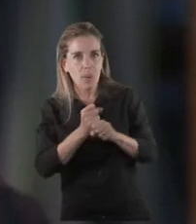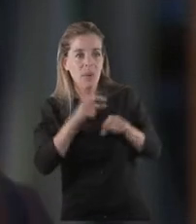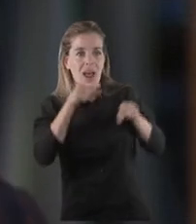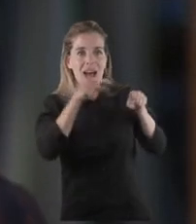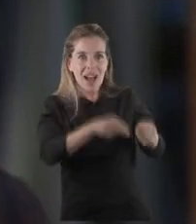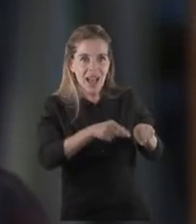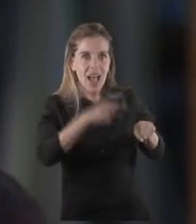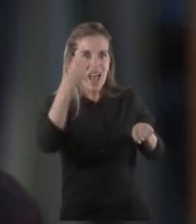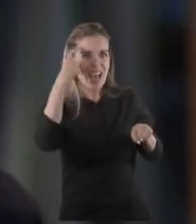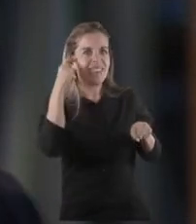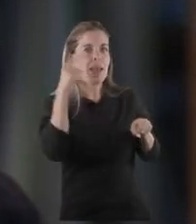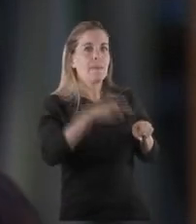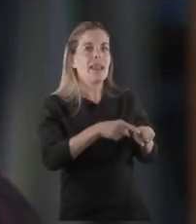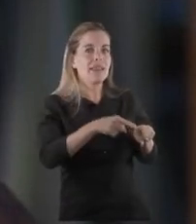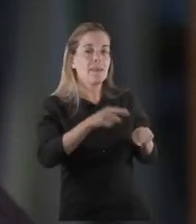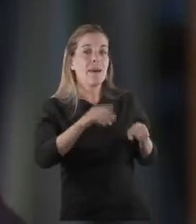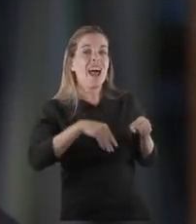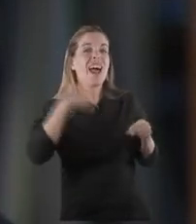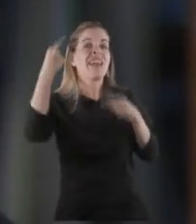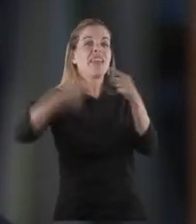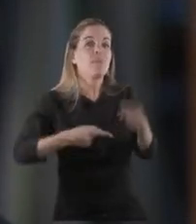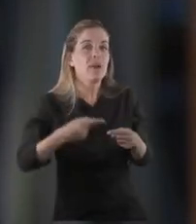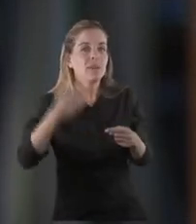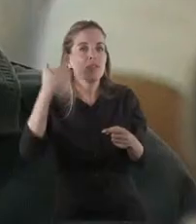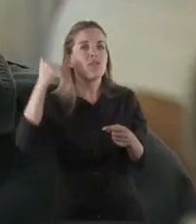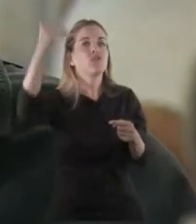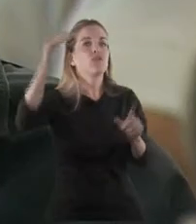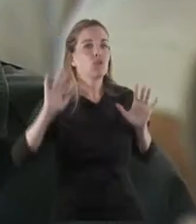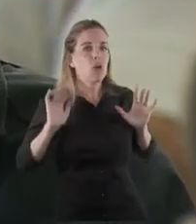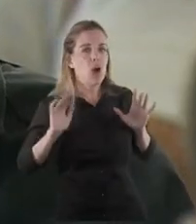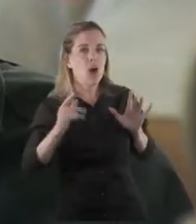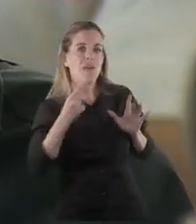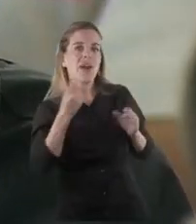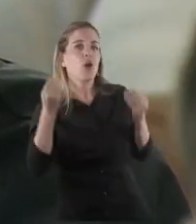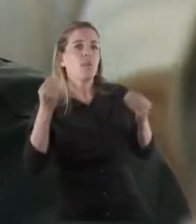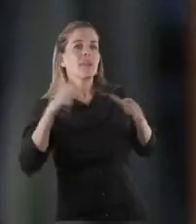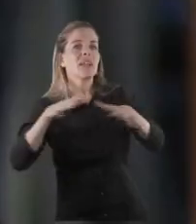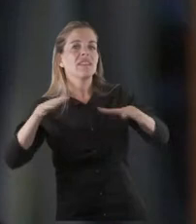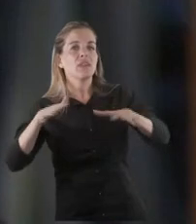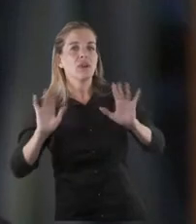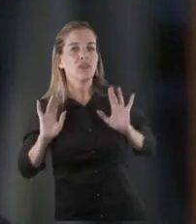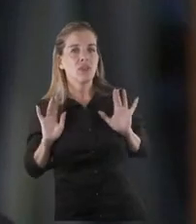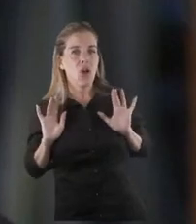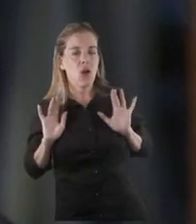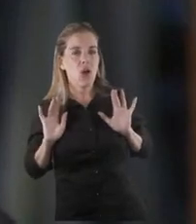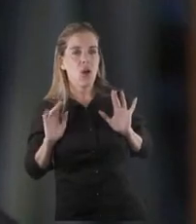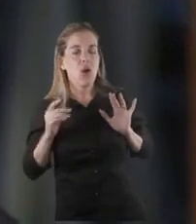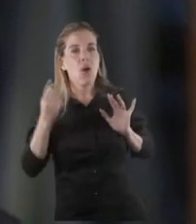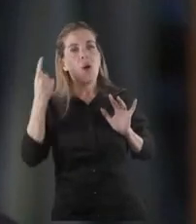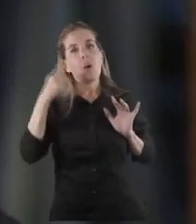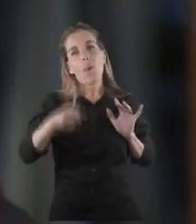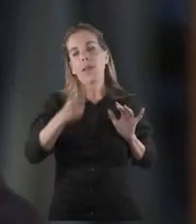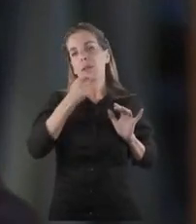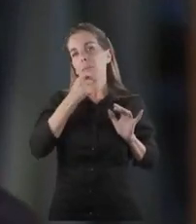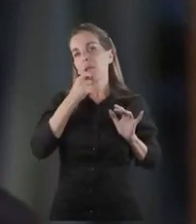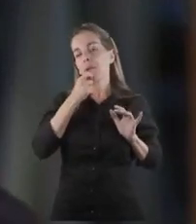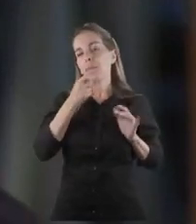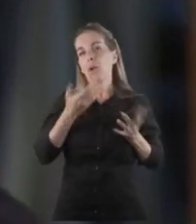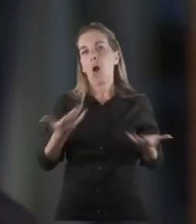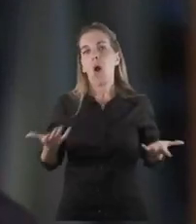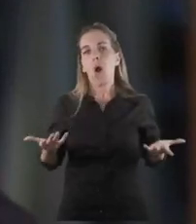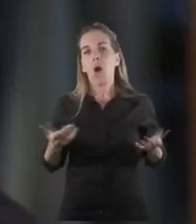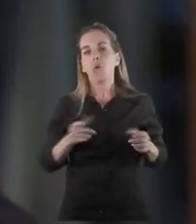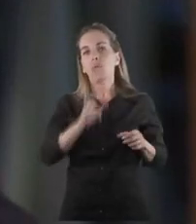o para mal, nos marcan el termómetro de cómo está la situación. Cuando la puerta del despacho la golpea